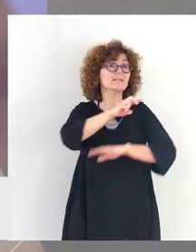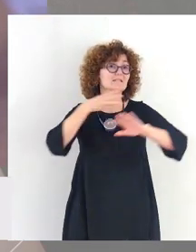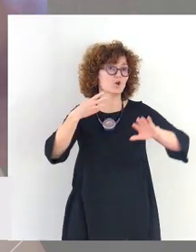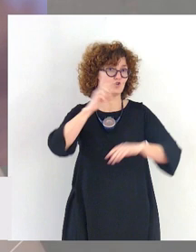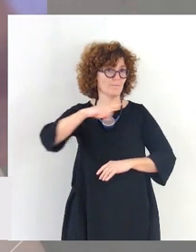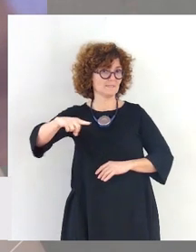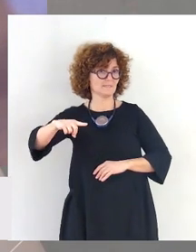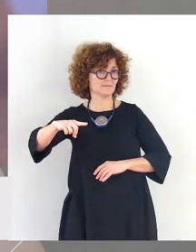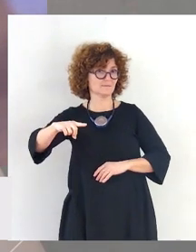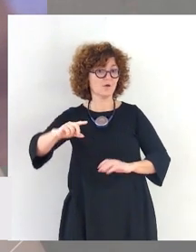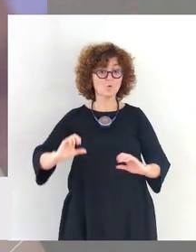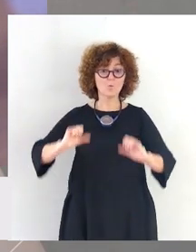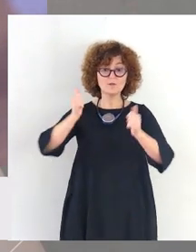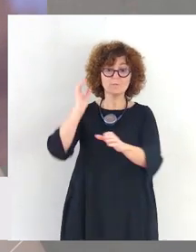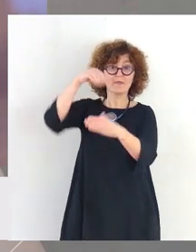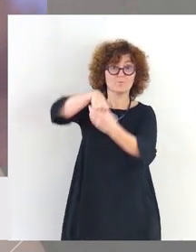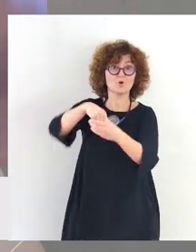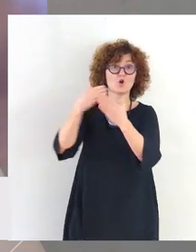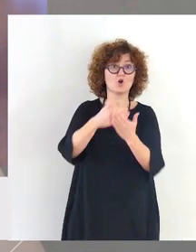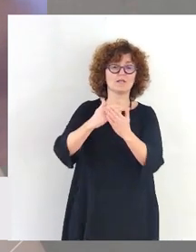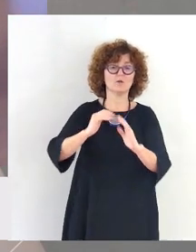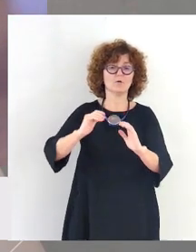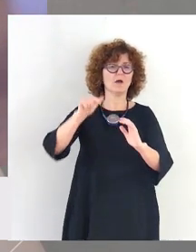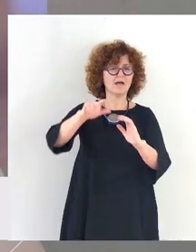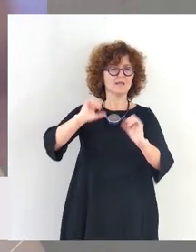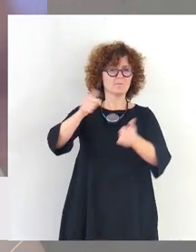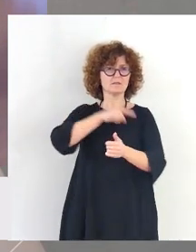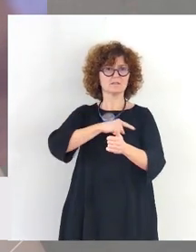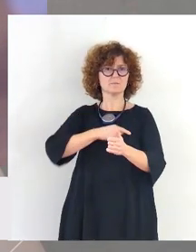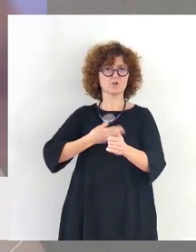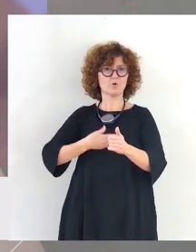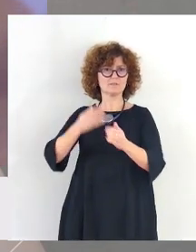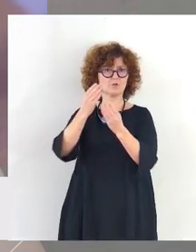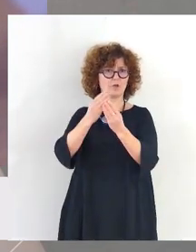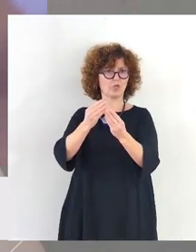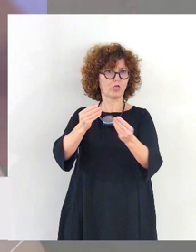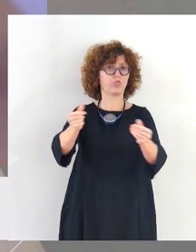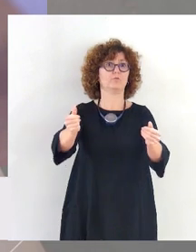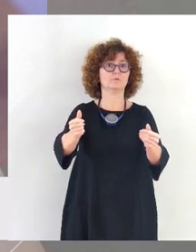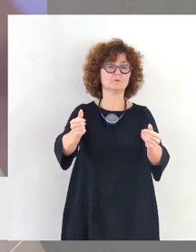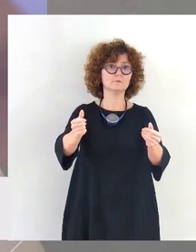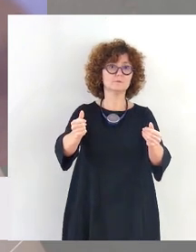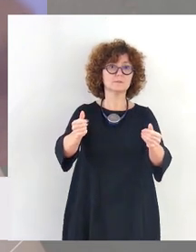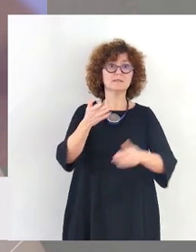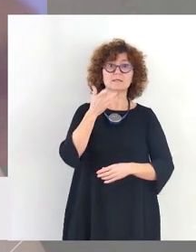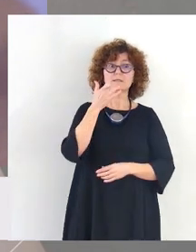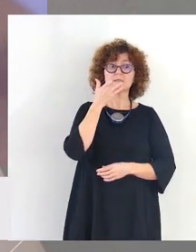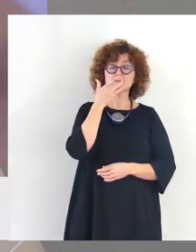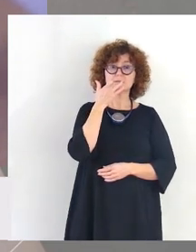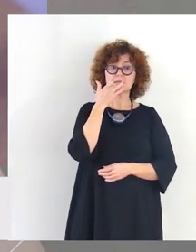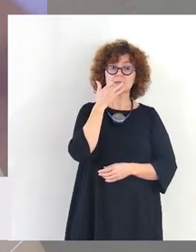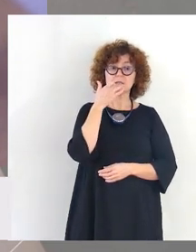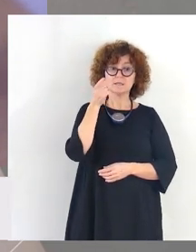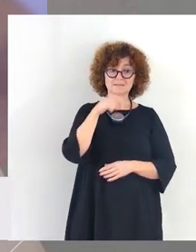avanza el proceso educativo y a mí eso me parece realmente grave por si quitamos Porque si si quitamos ese recurso